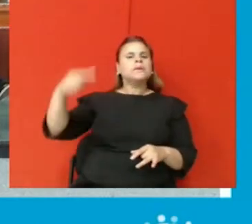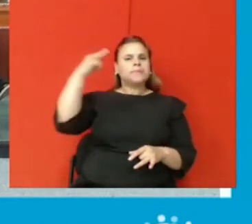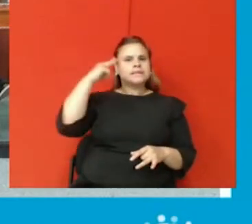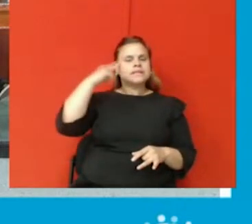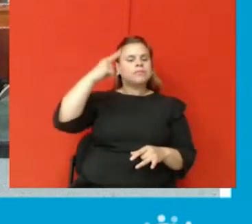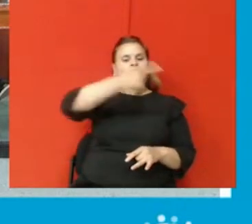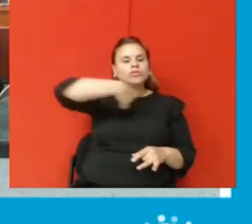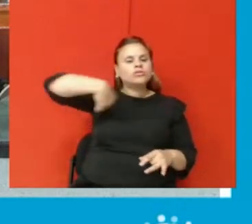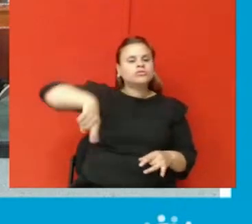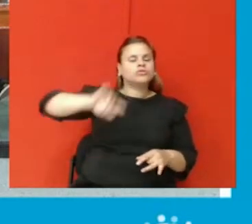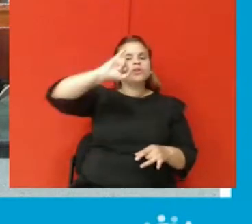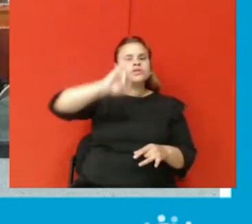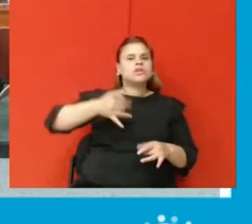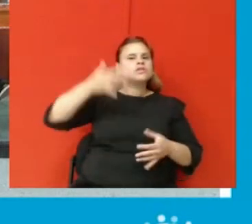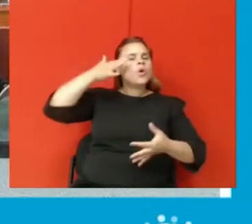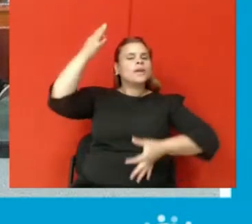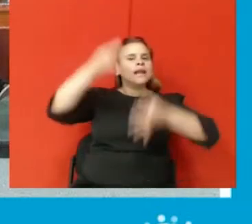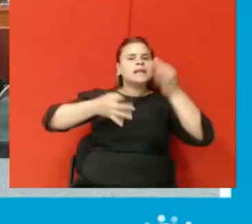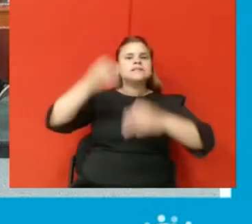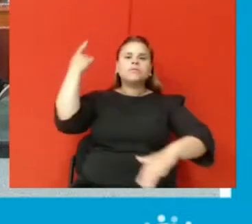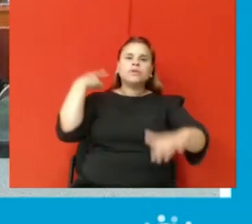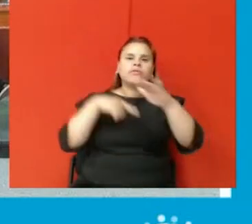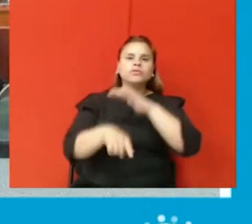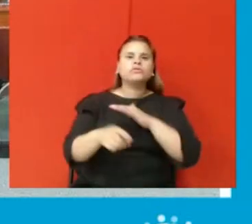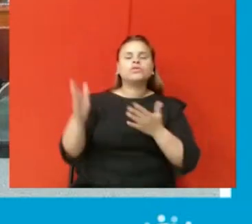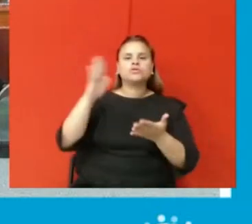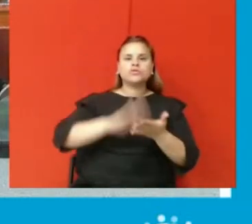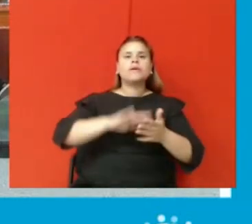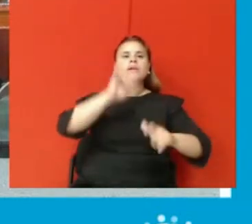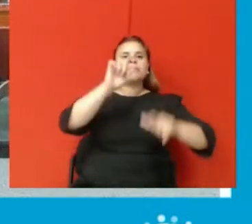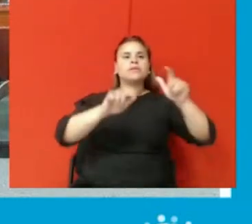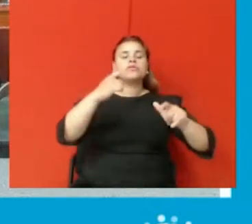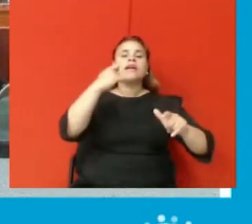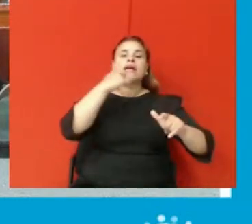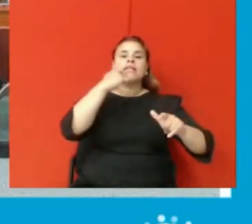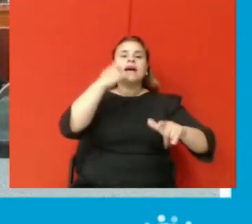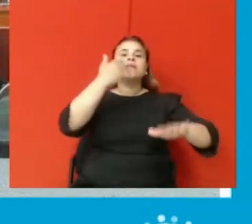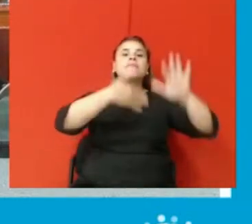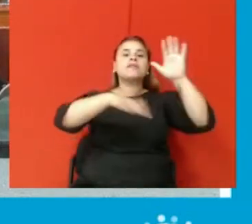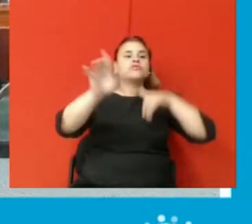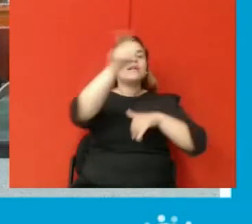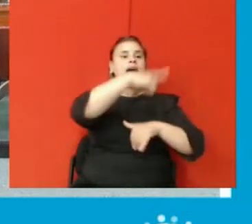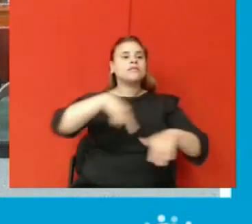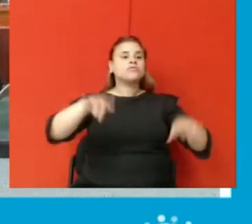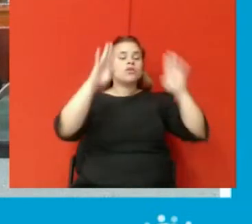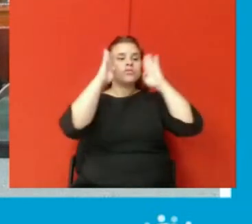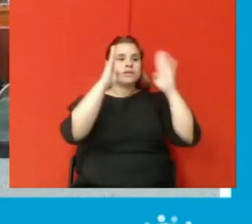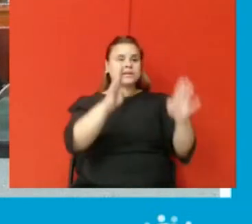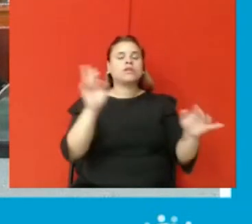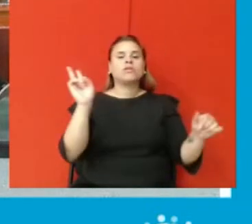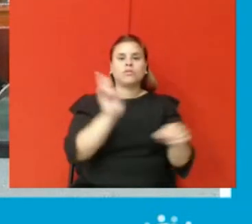completa sobre la provisión de servicios y sectores de cuidados agudos y continuos en personas mayores. Rompamos el